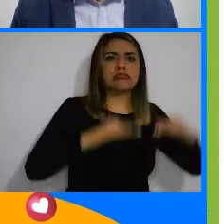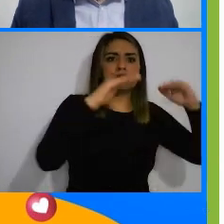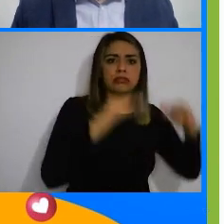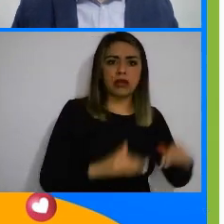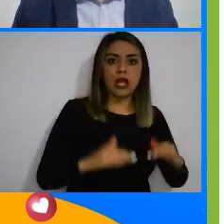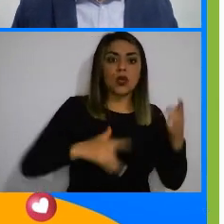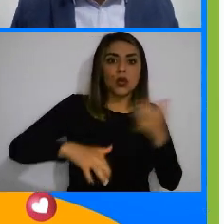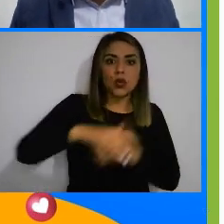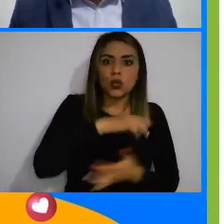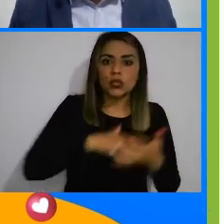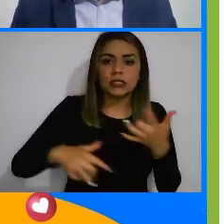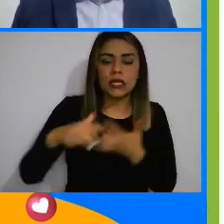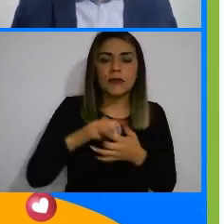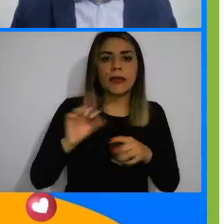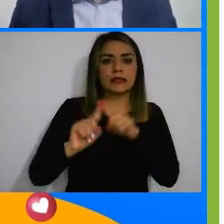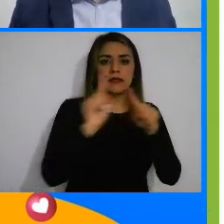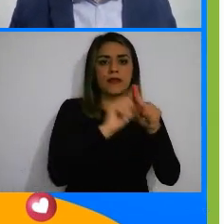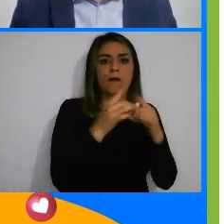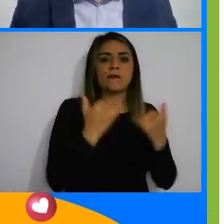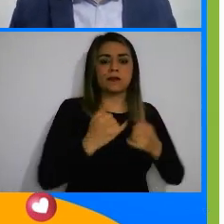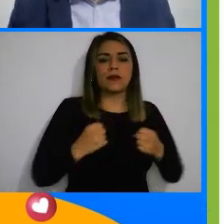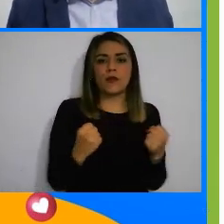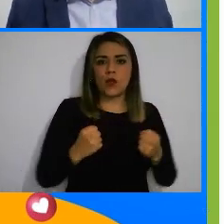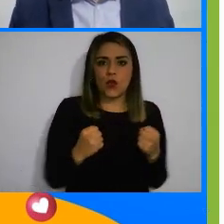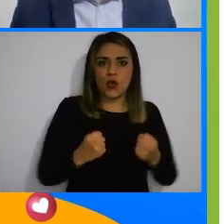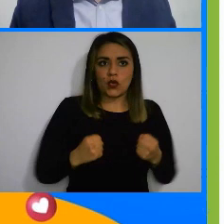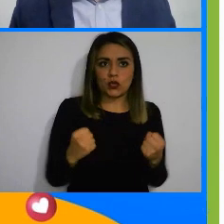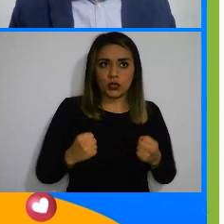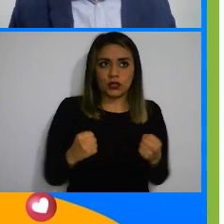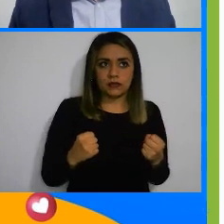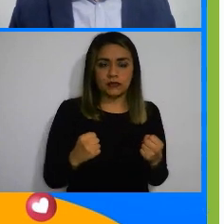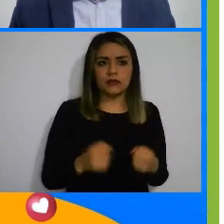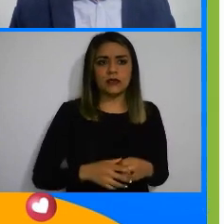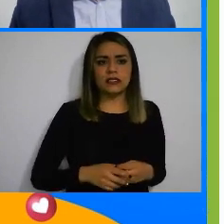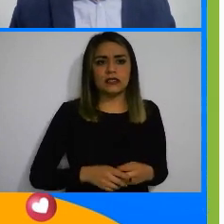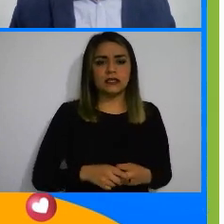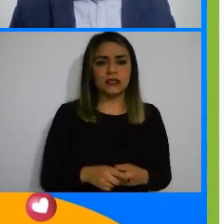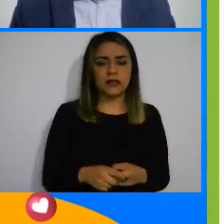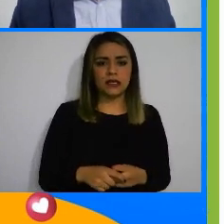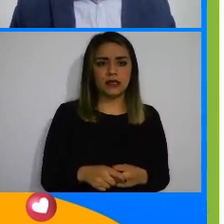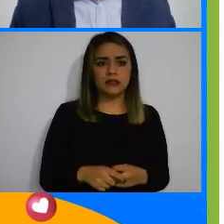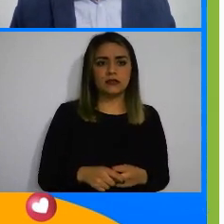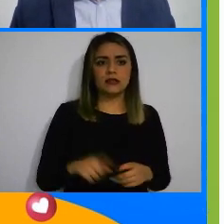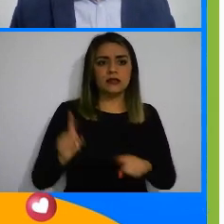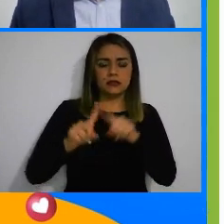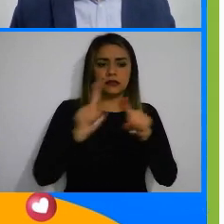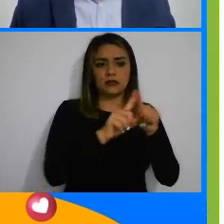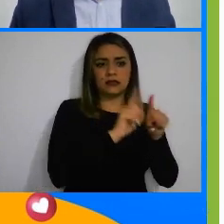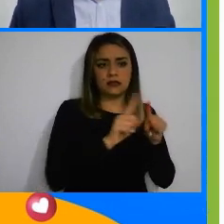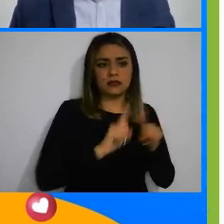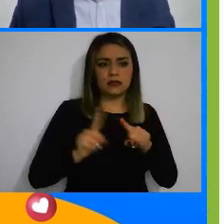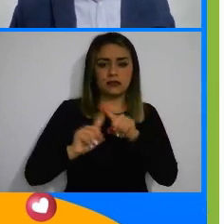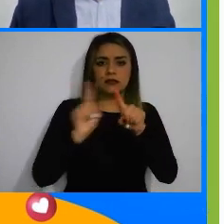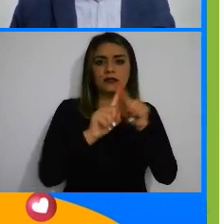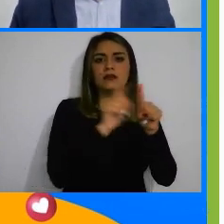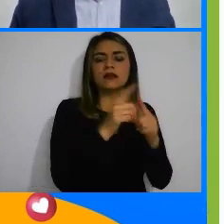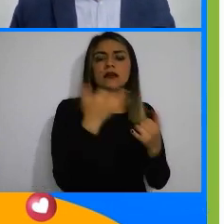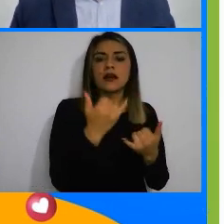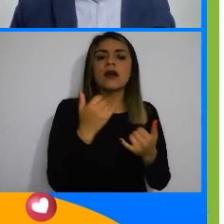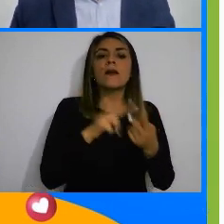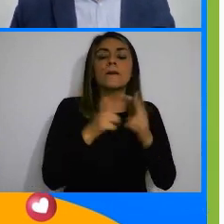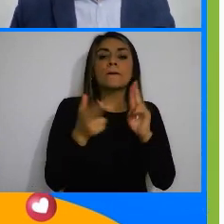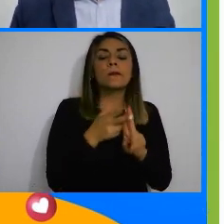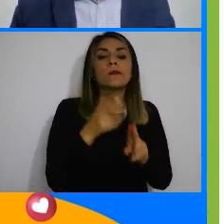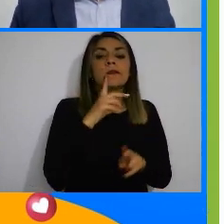muy interesante en el cual está Bogotá, que es el bosque andino, ¿sí? Y si nos vamos para Choachí, ¿sí? Y si nos vamos